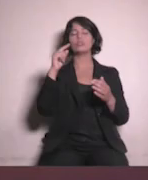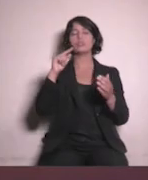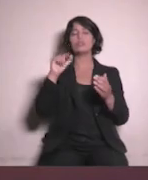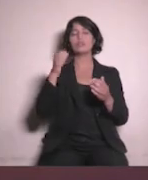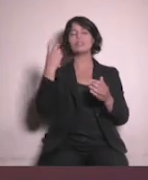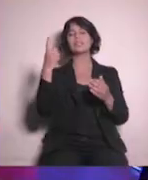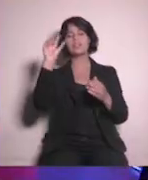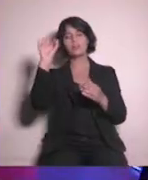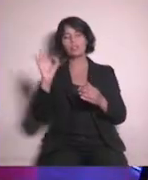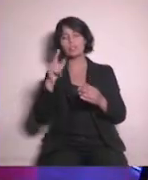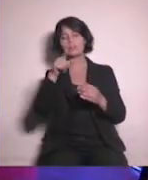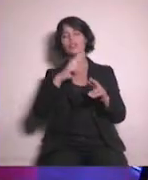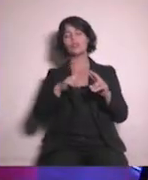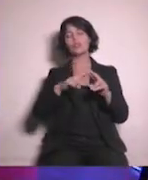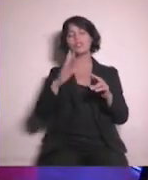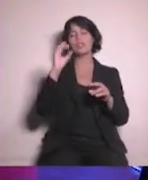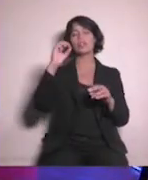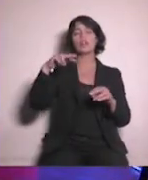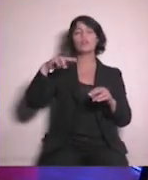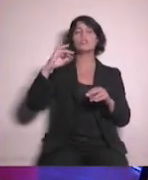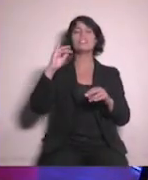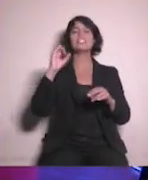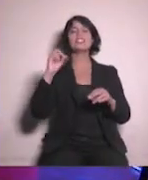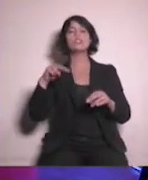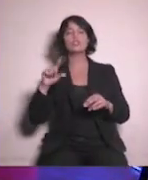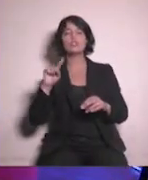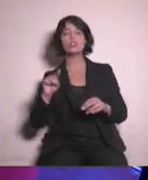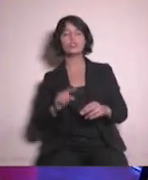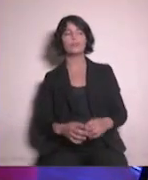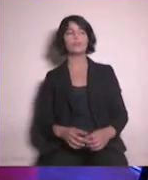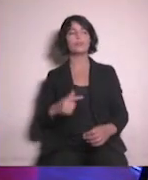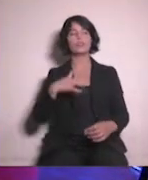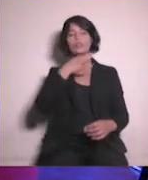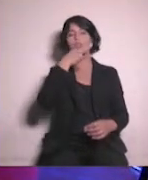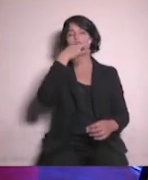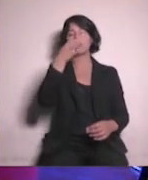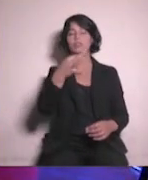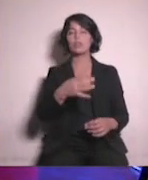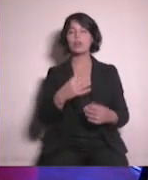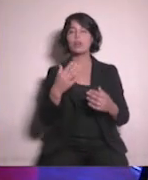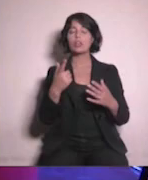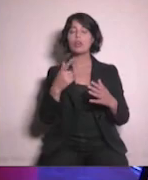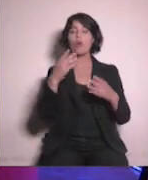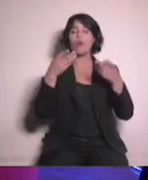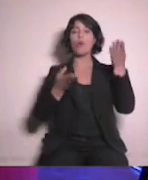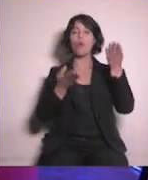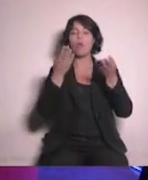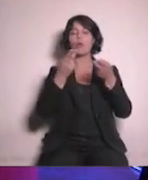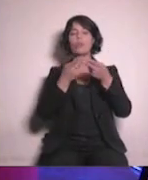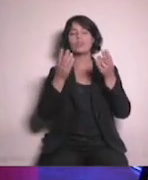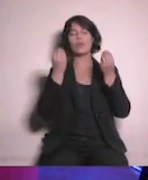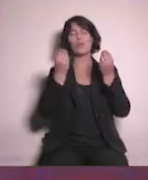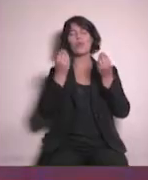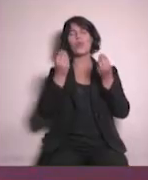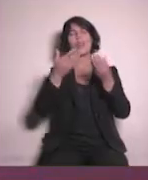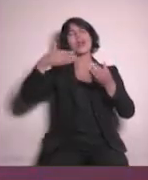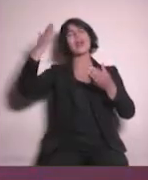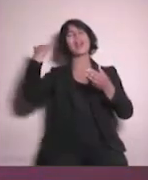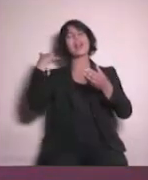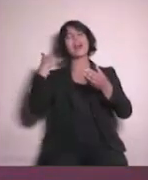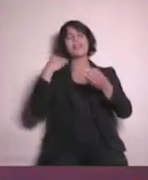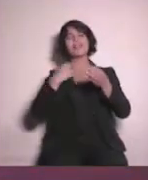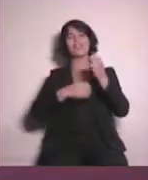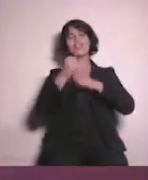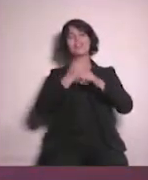Yo, antes de empezar a las preguntas, solo quiero decir que o la cuenta del año pasado fue muy buena y ya no